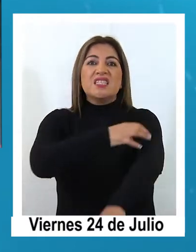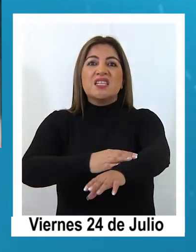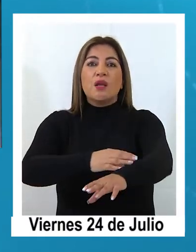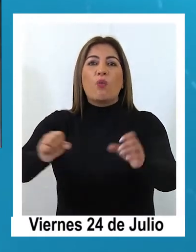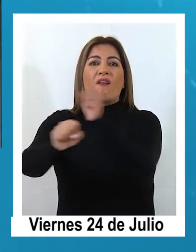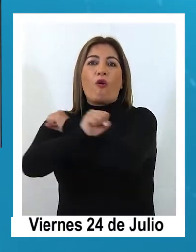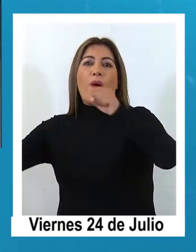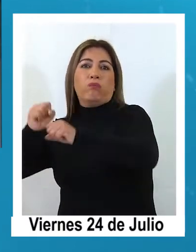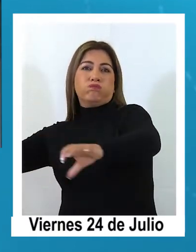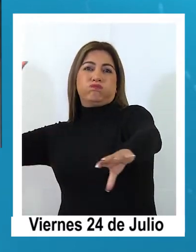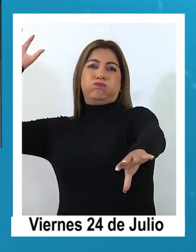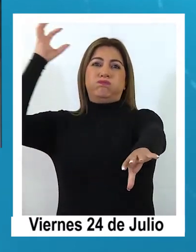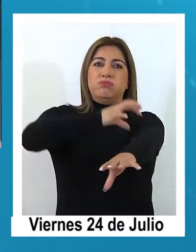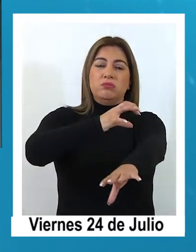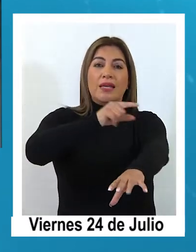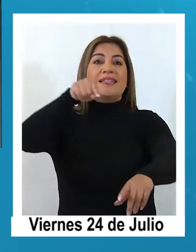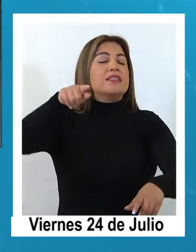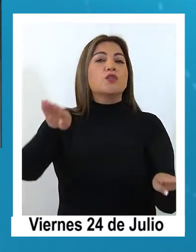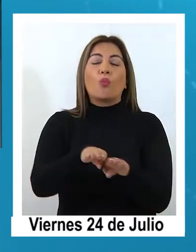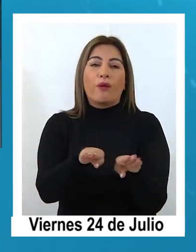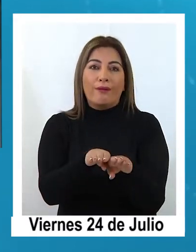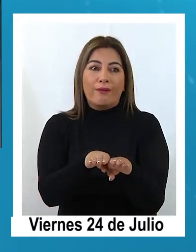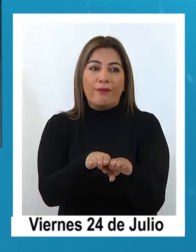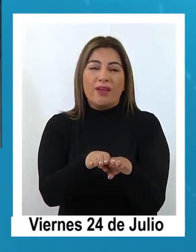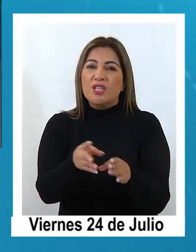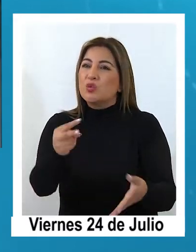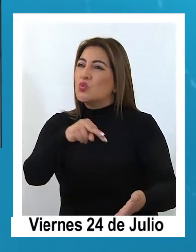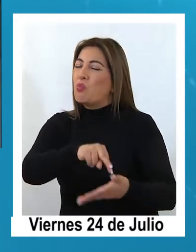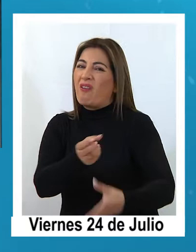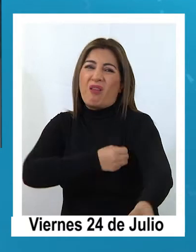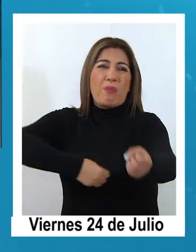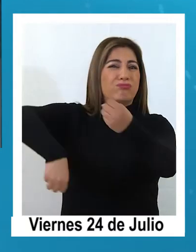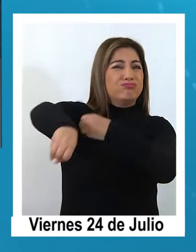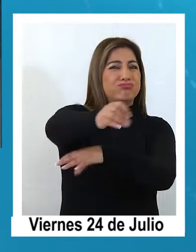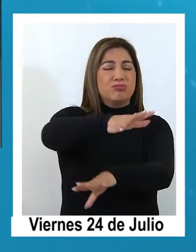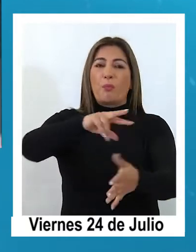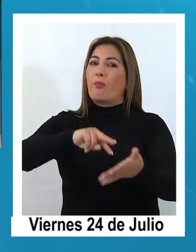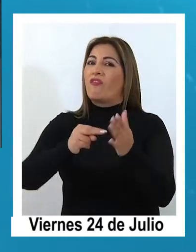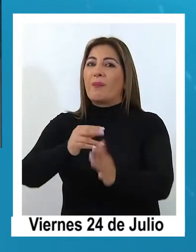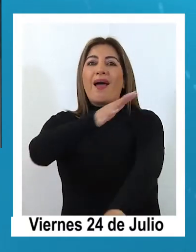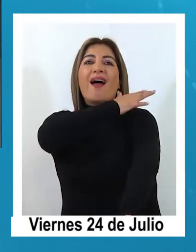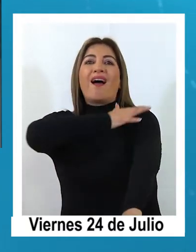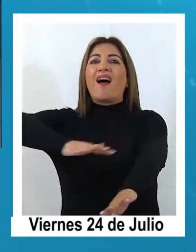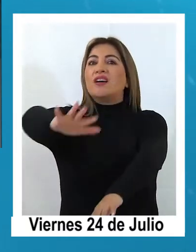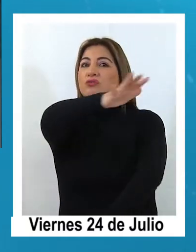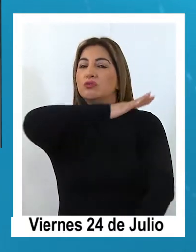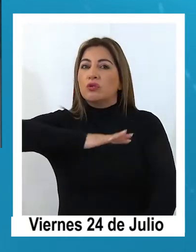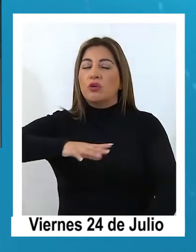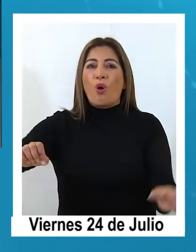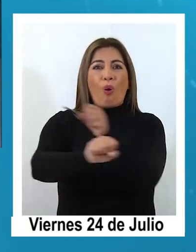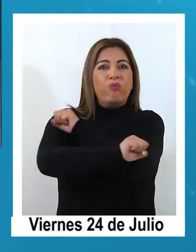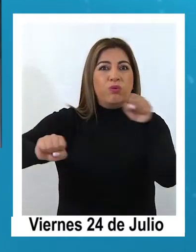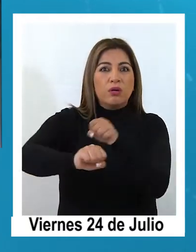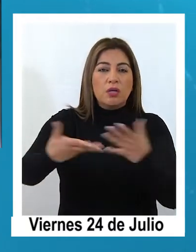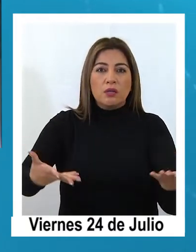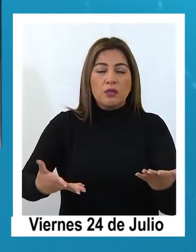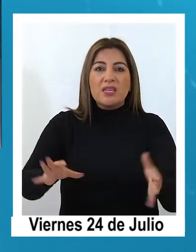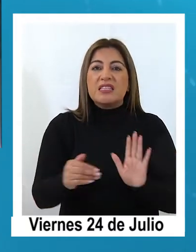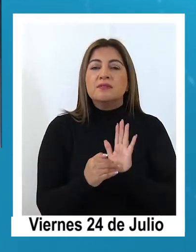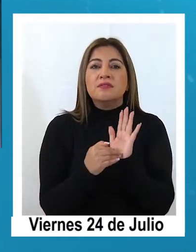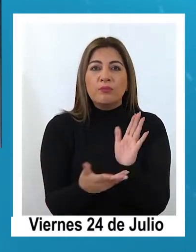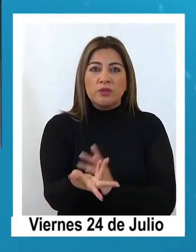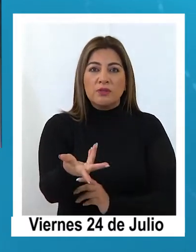¿no? Quiero decir, esto es una crisis, es una catástrofe que nos afecta a todo. Y esto estalla. Y lo que se